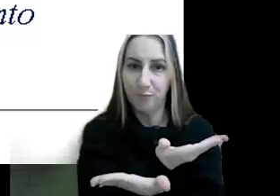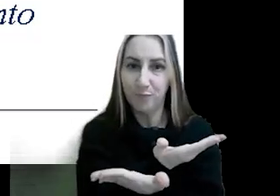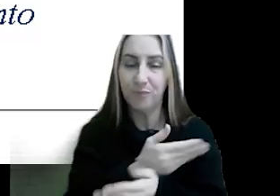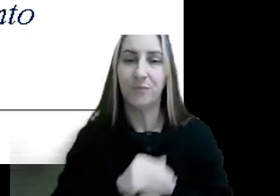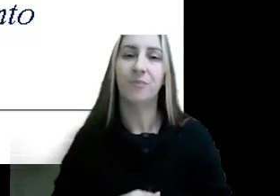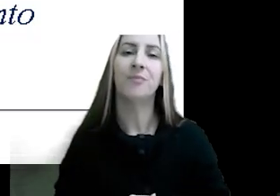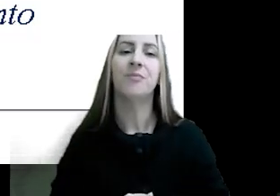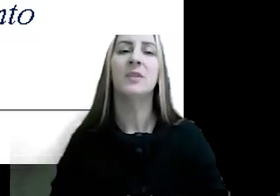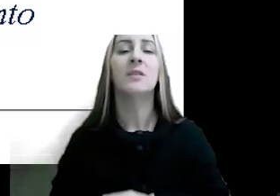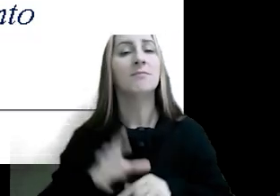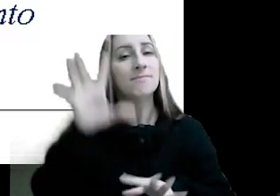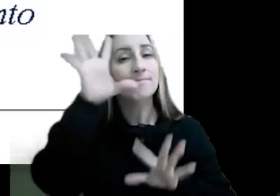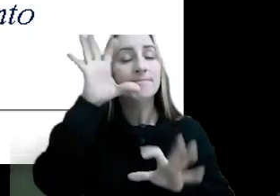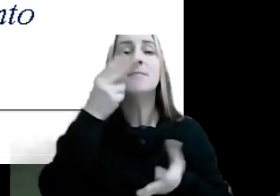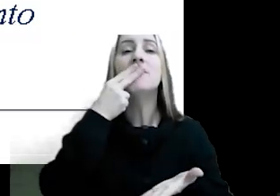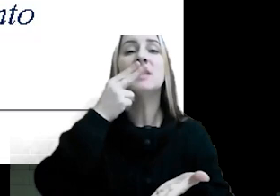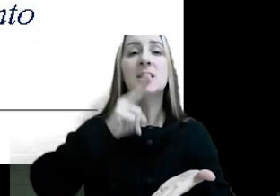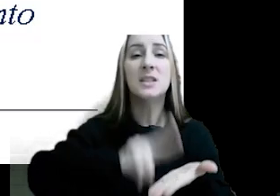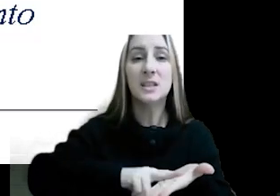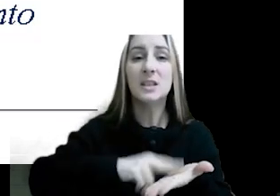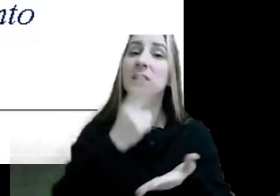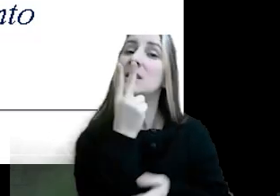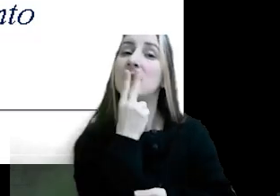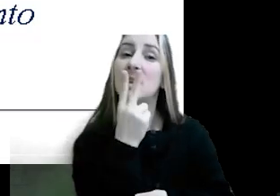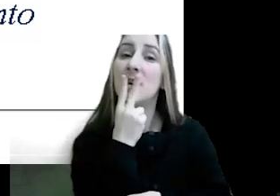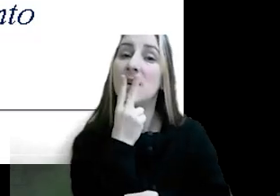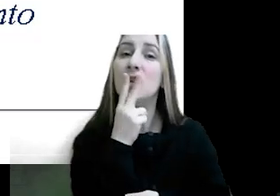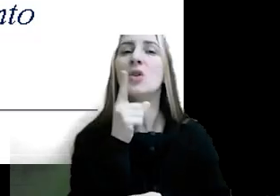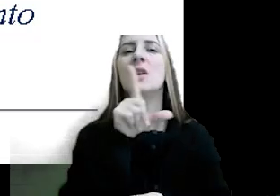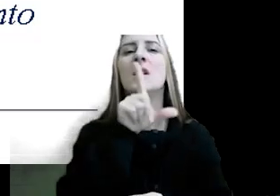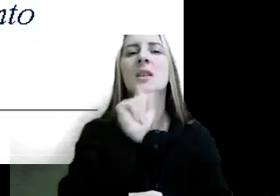los cigarrillos están grabados a la tasa del